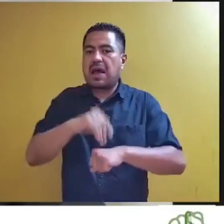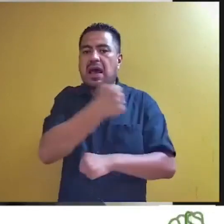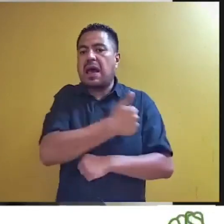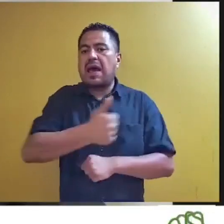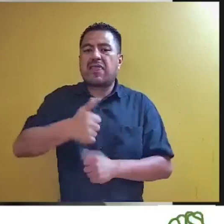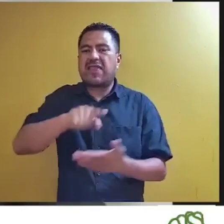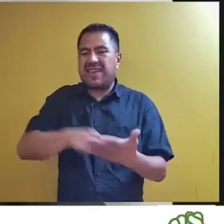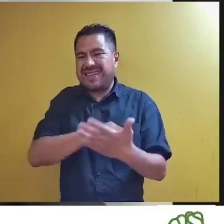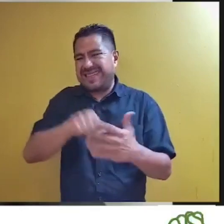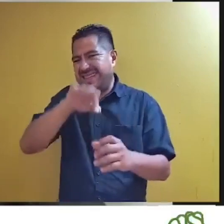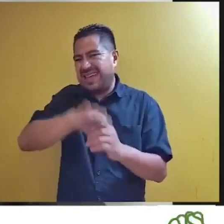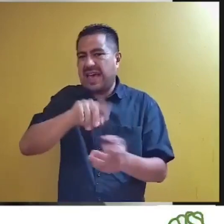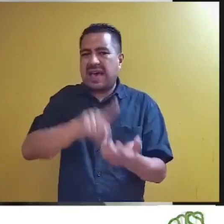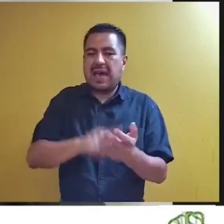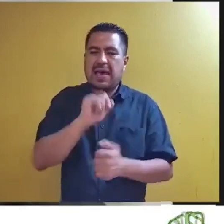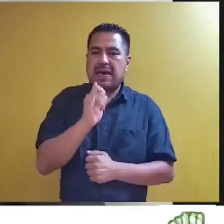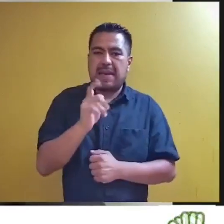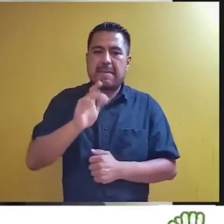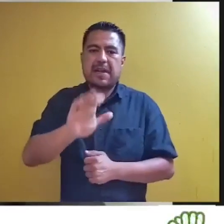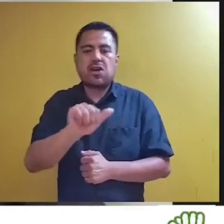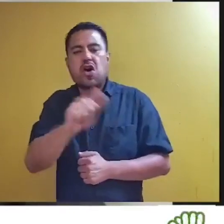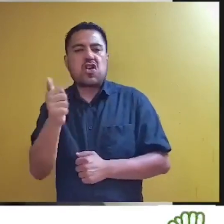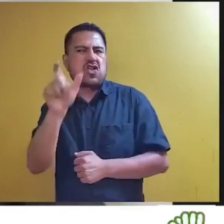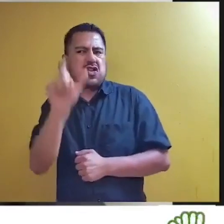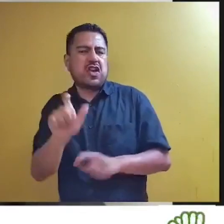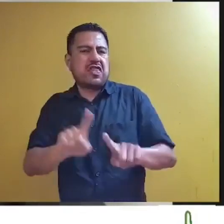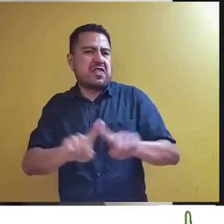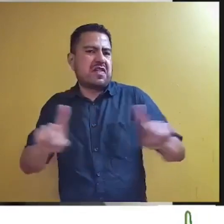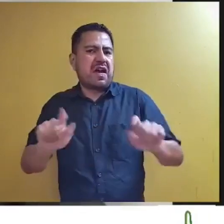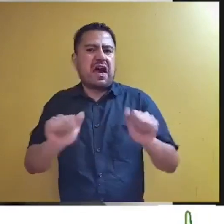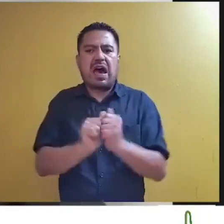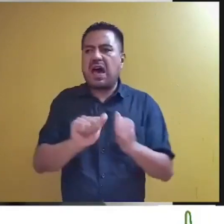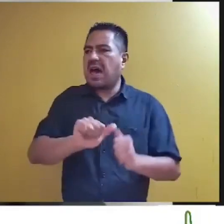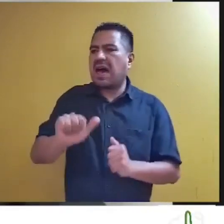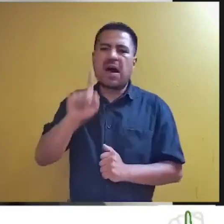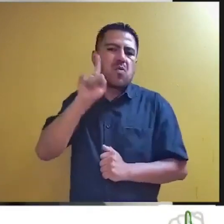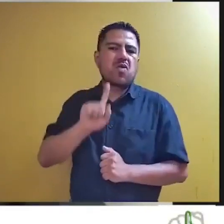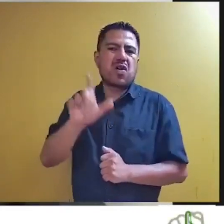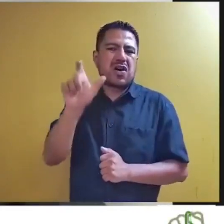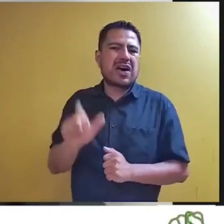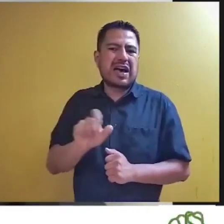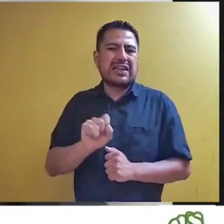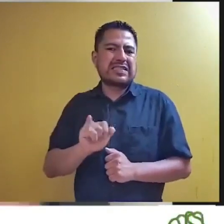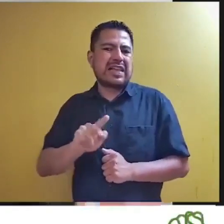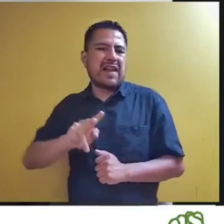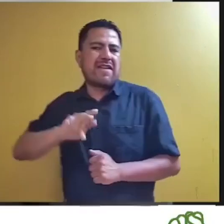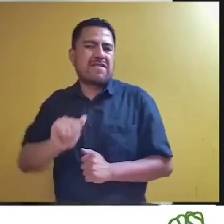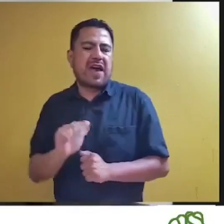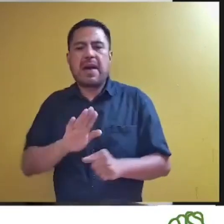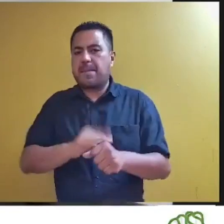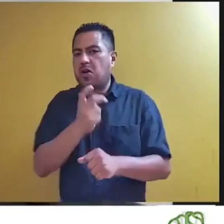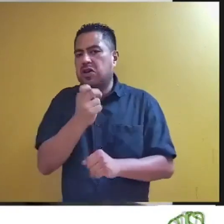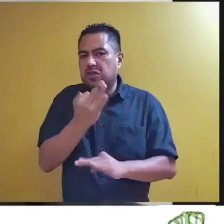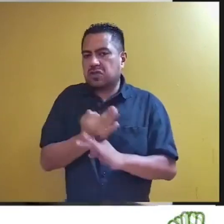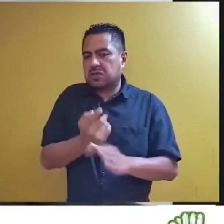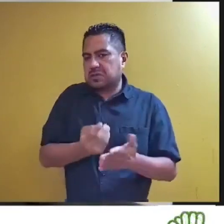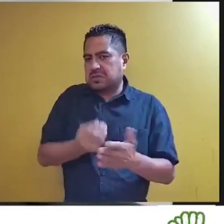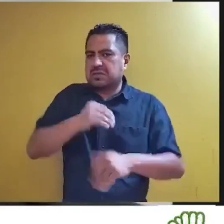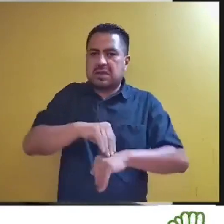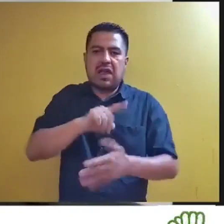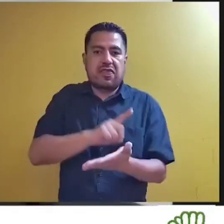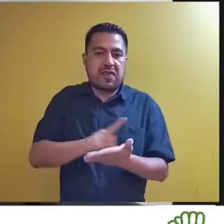del Consejo General del IEP Segro otro perfil diferente al de la ciudadana Silvia Martínez Ponce, lo cual es apegado a derecho.